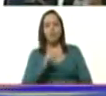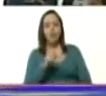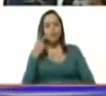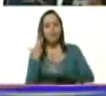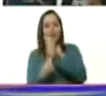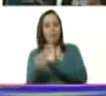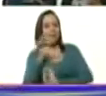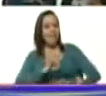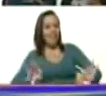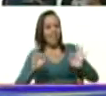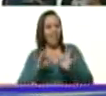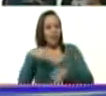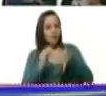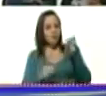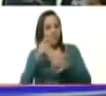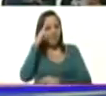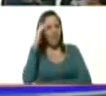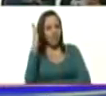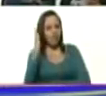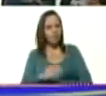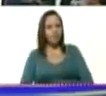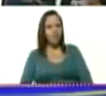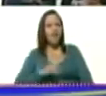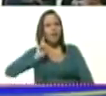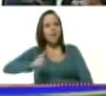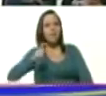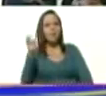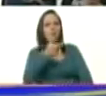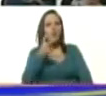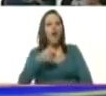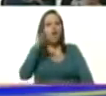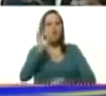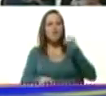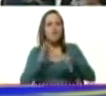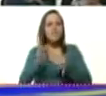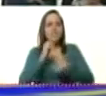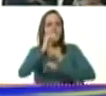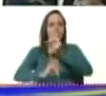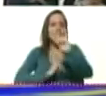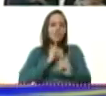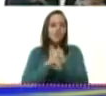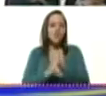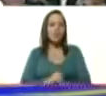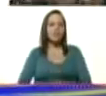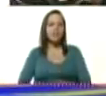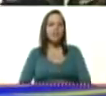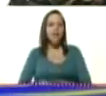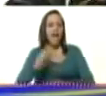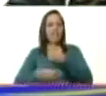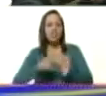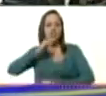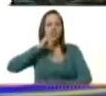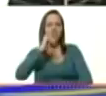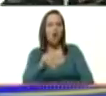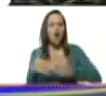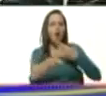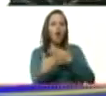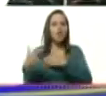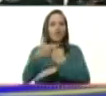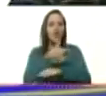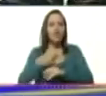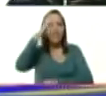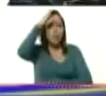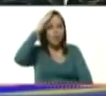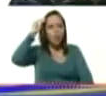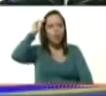nada ni nadie, vamos a buscar justicia internacional con una demanda contra el gobierno de Donald